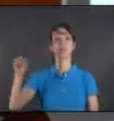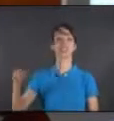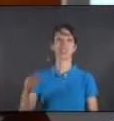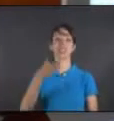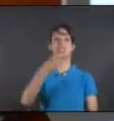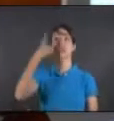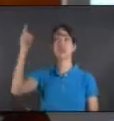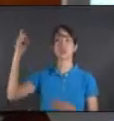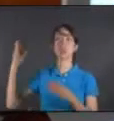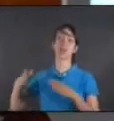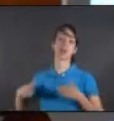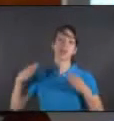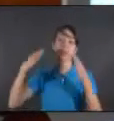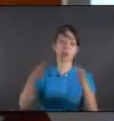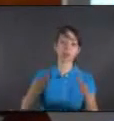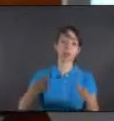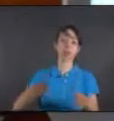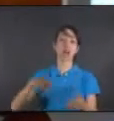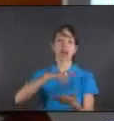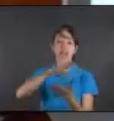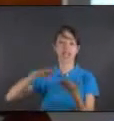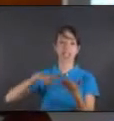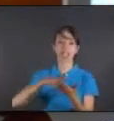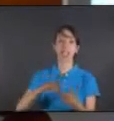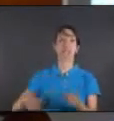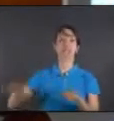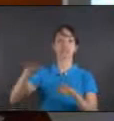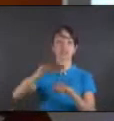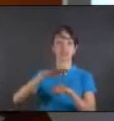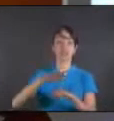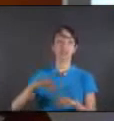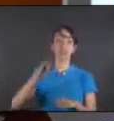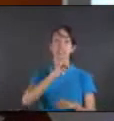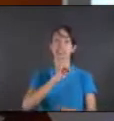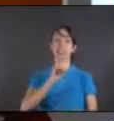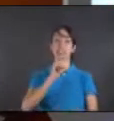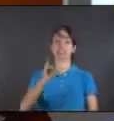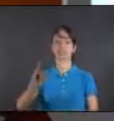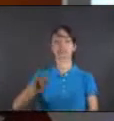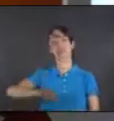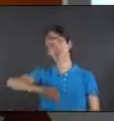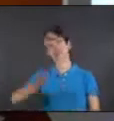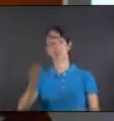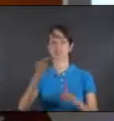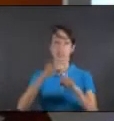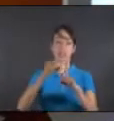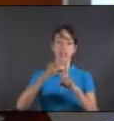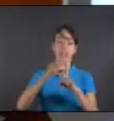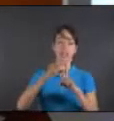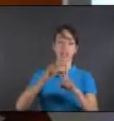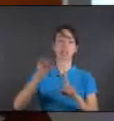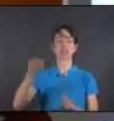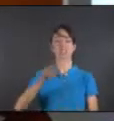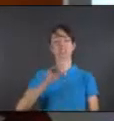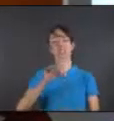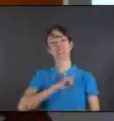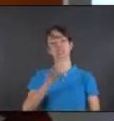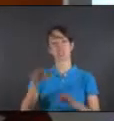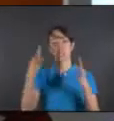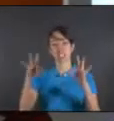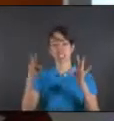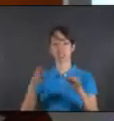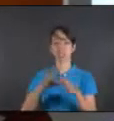de la resurrección. No fue que haya resucitado el primer día, resucitó el séptimo día a las 3 de la